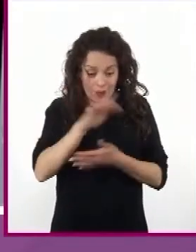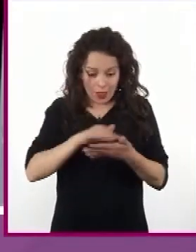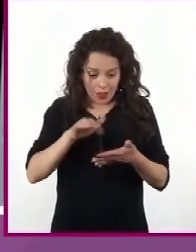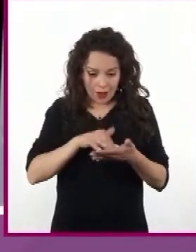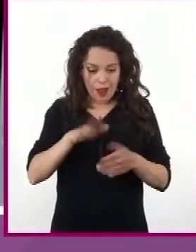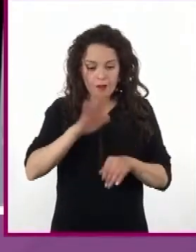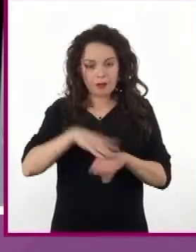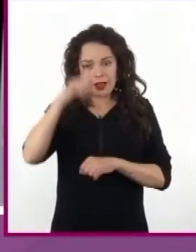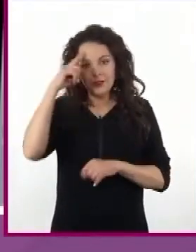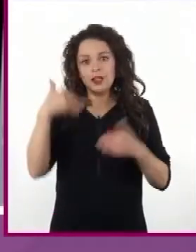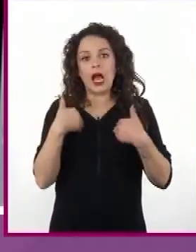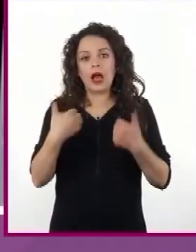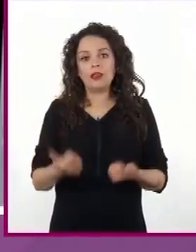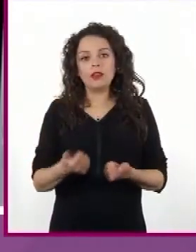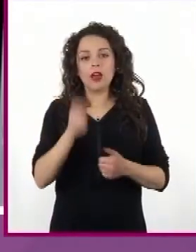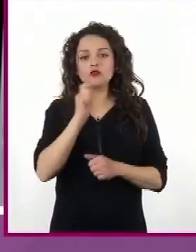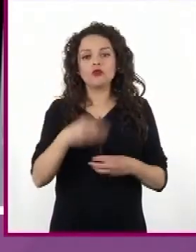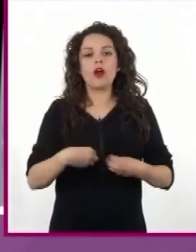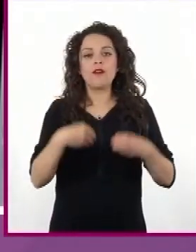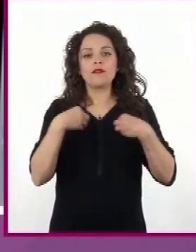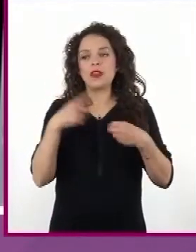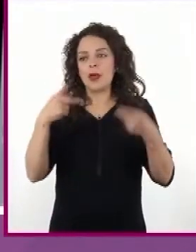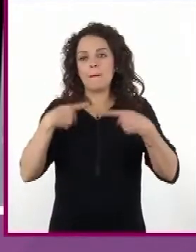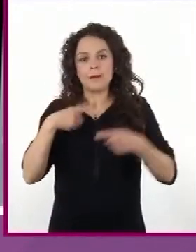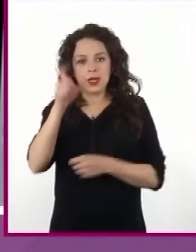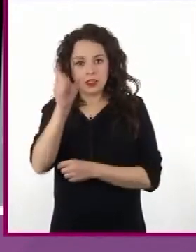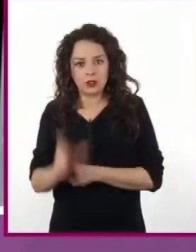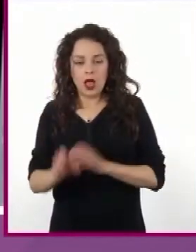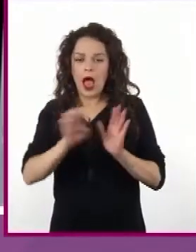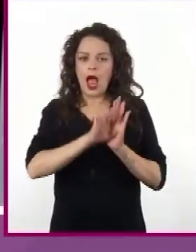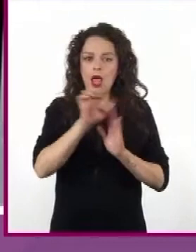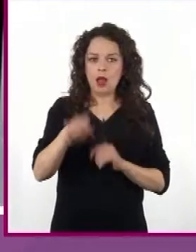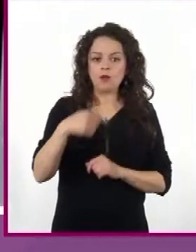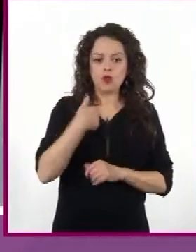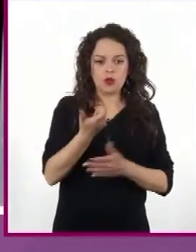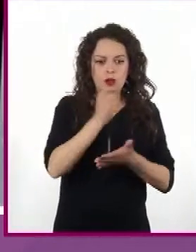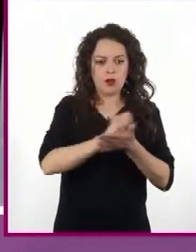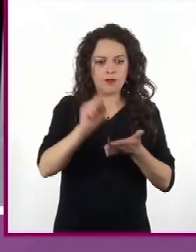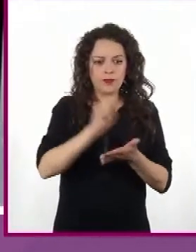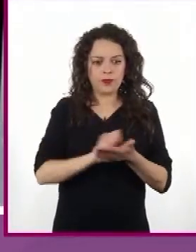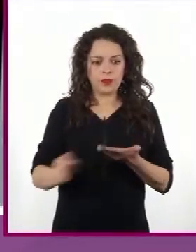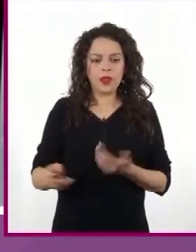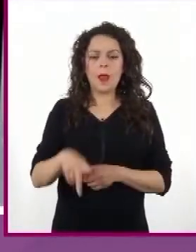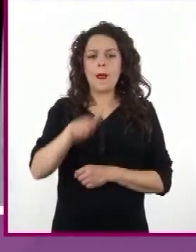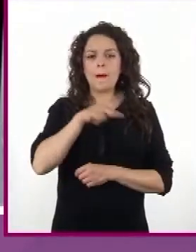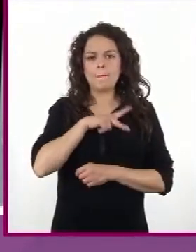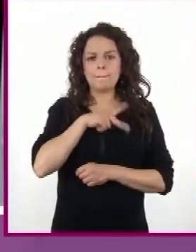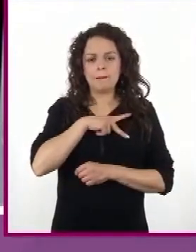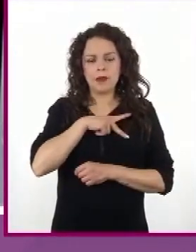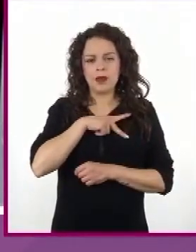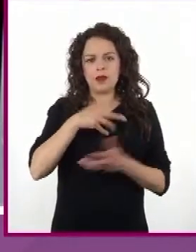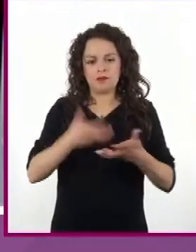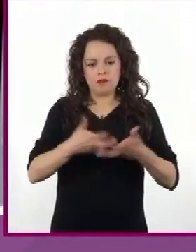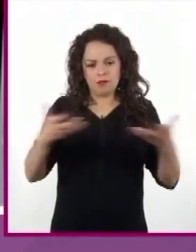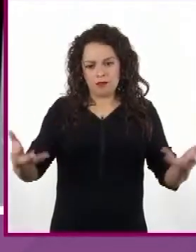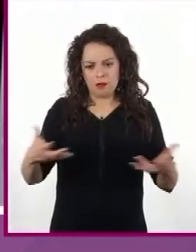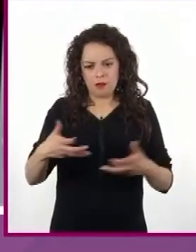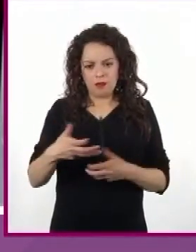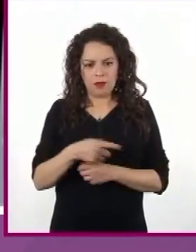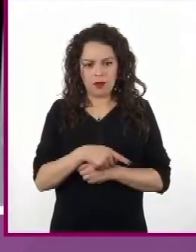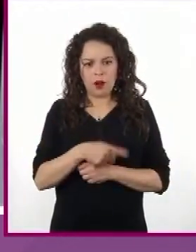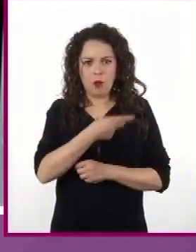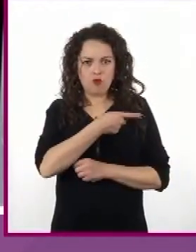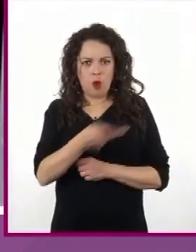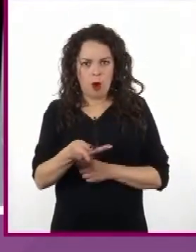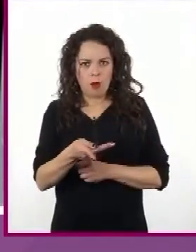entienda a un personaje. Por ejemplo, en mi caso, yo escribí Pobre Patria Mía, la novela de Porfirio Díaz, sobre los últimos 4 años de